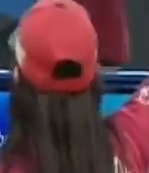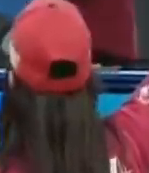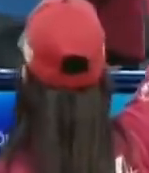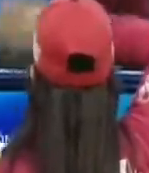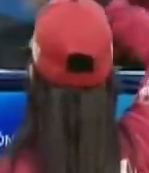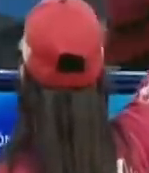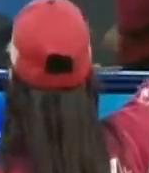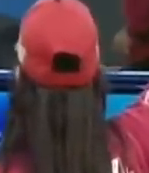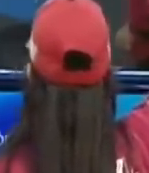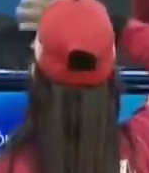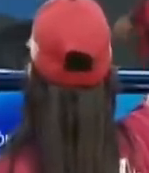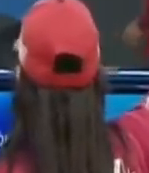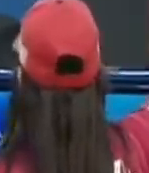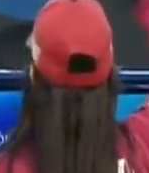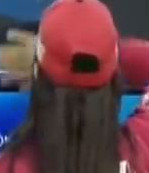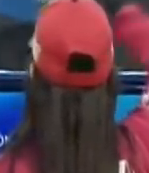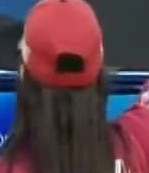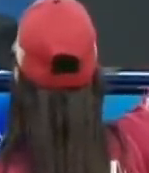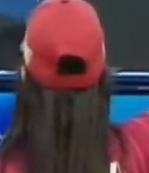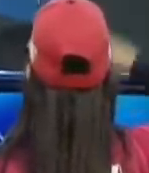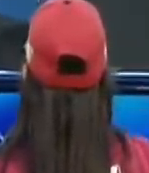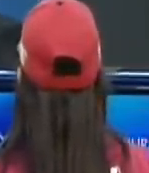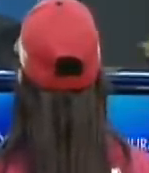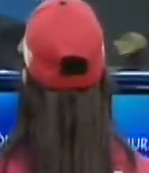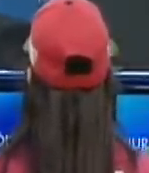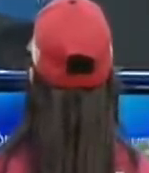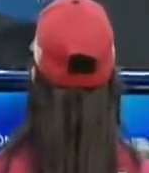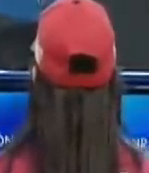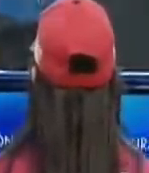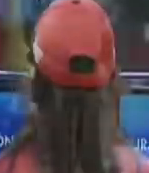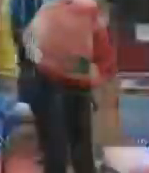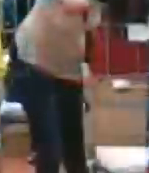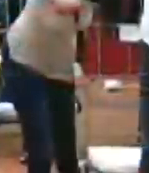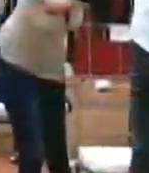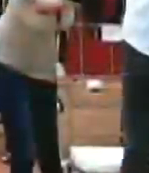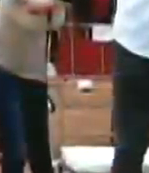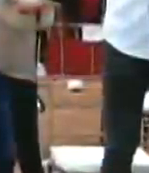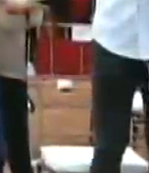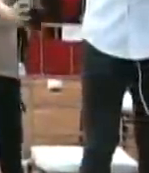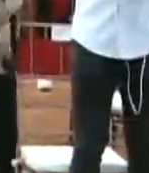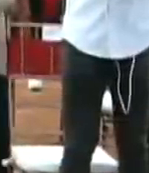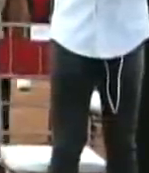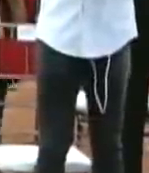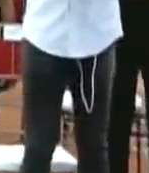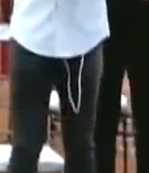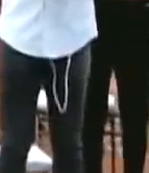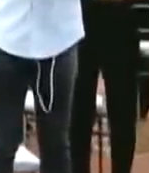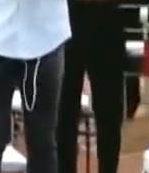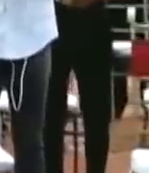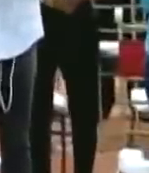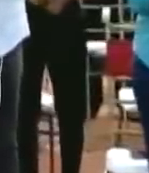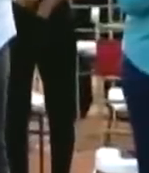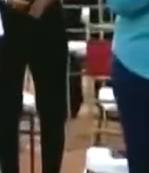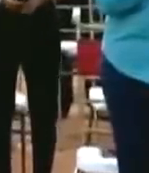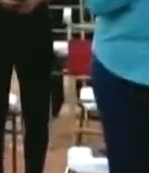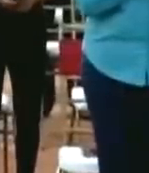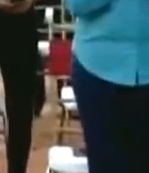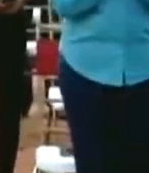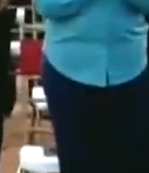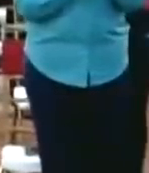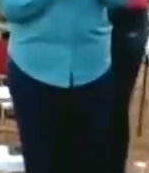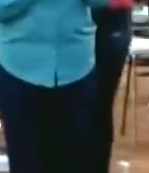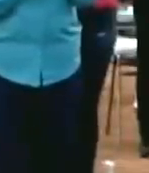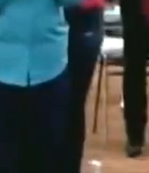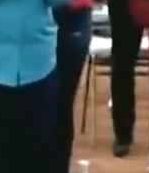a través del respaldo a los diversos proyectos que se vienen generando desde cada